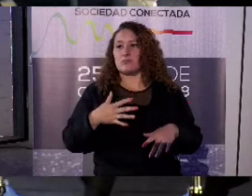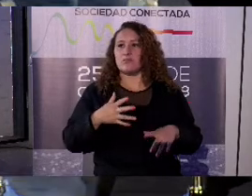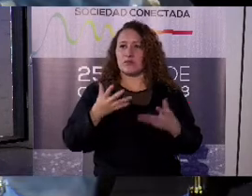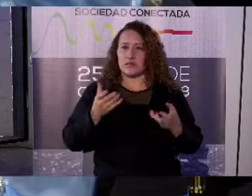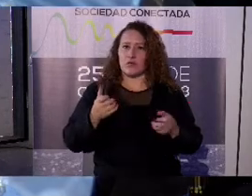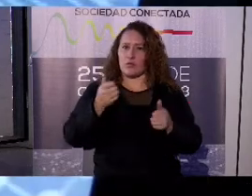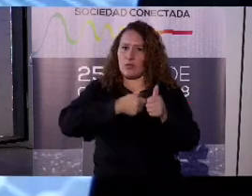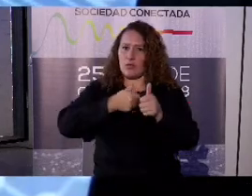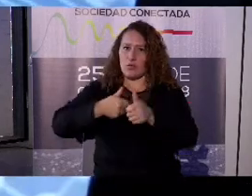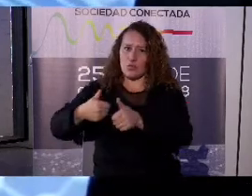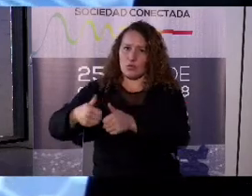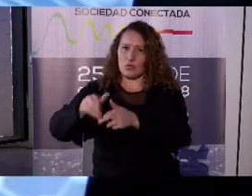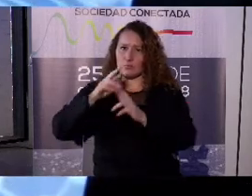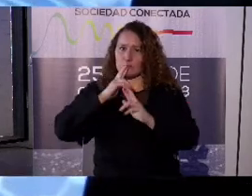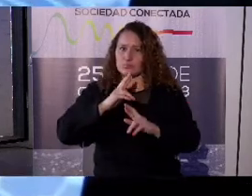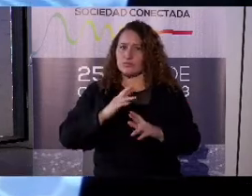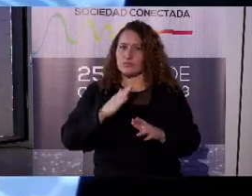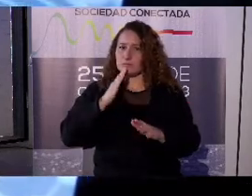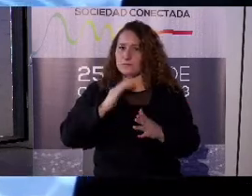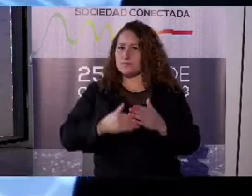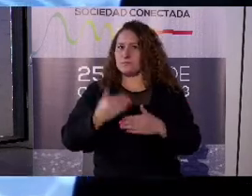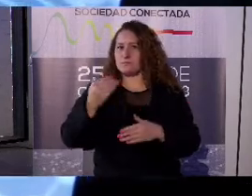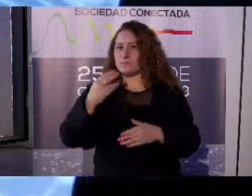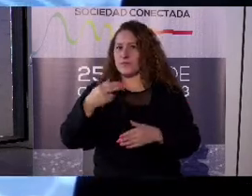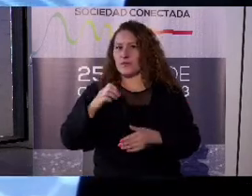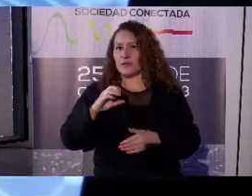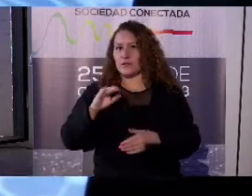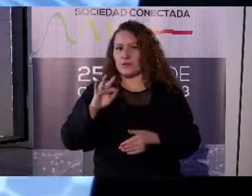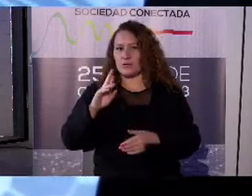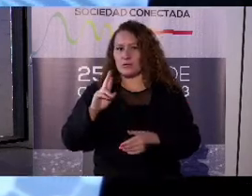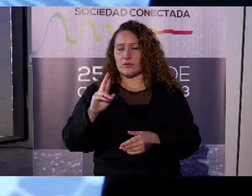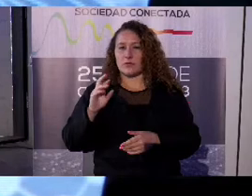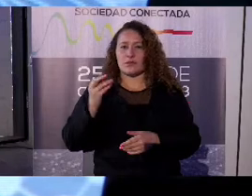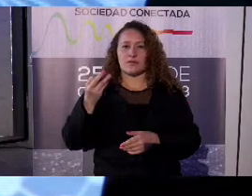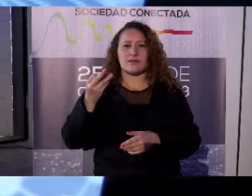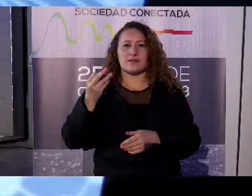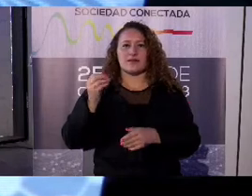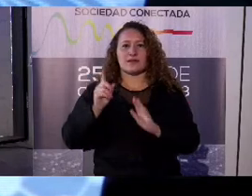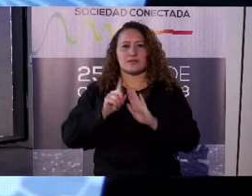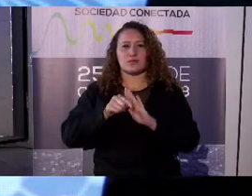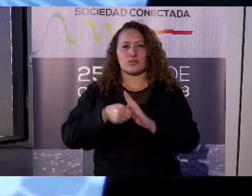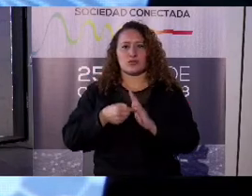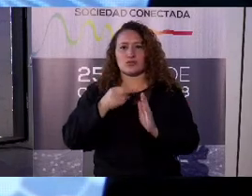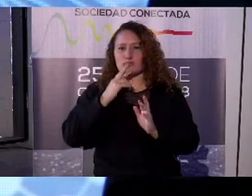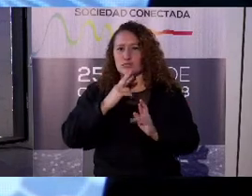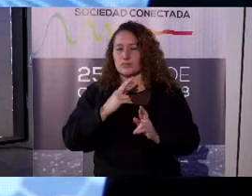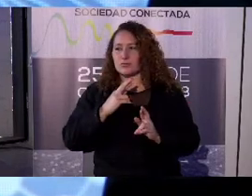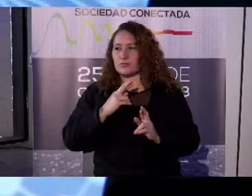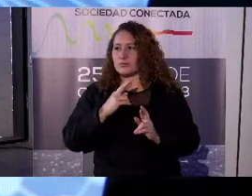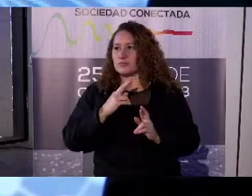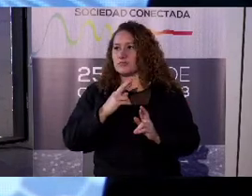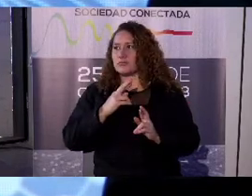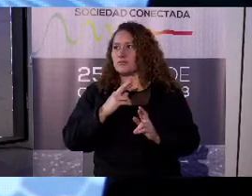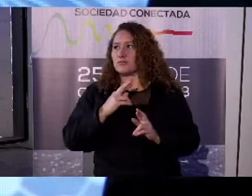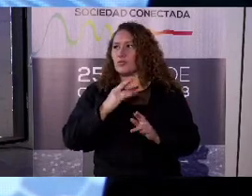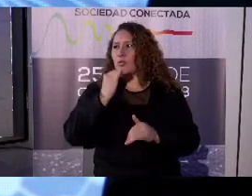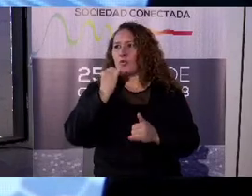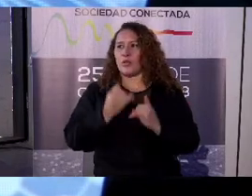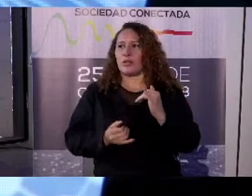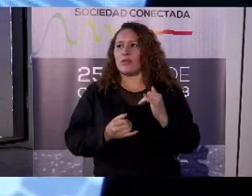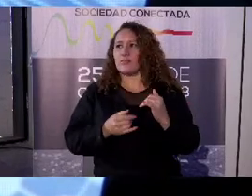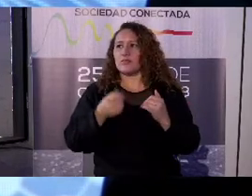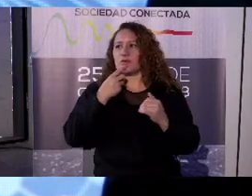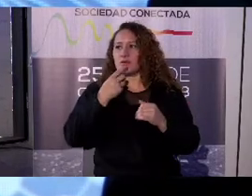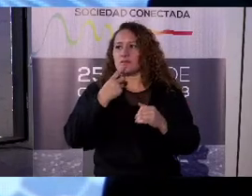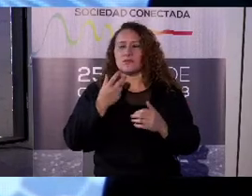el micrófono Empezando por hctor 30 segundos para un mensaje final y